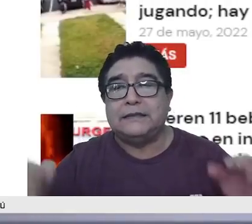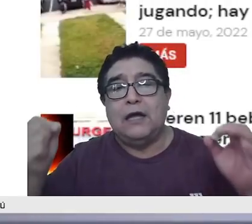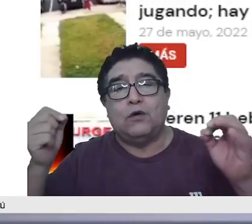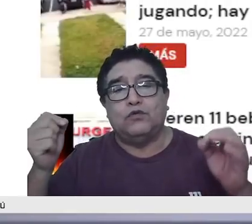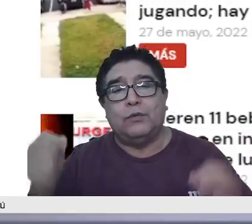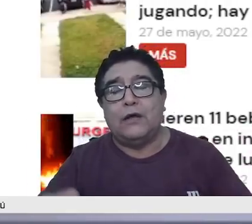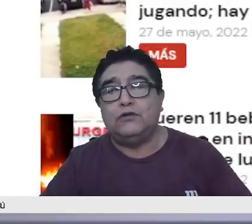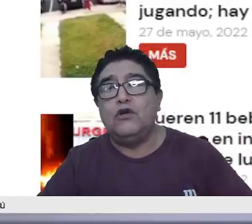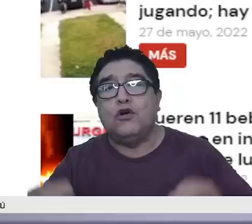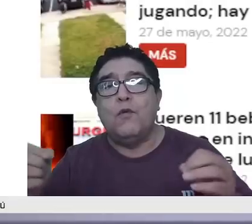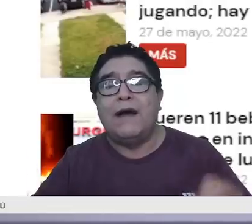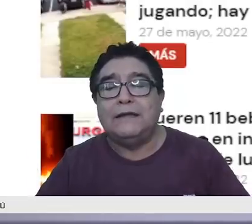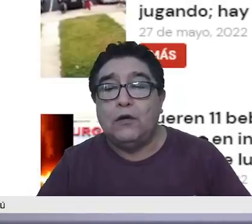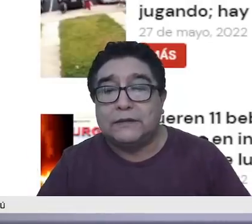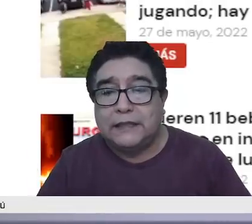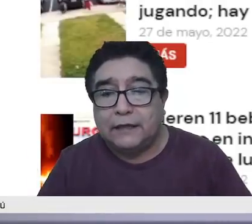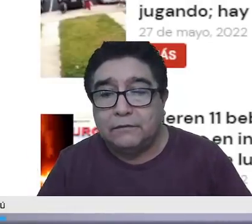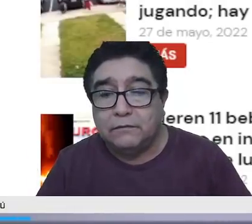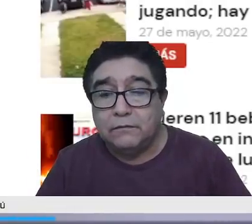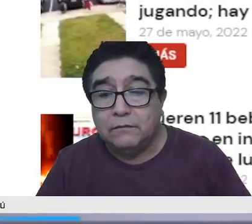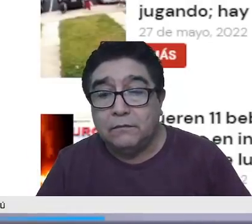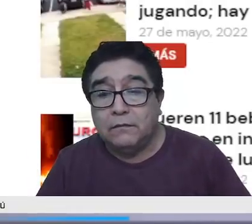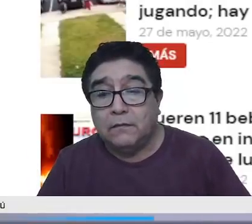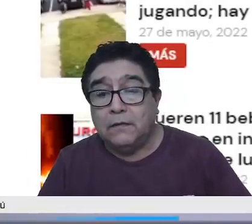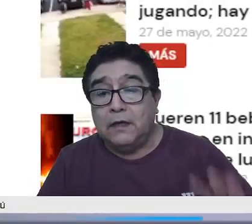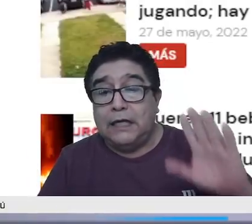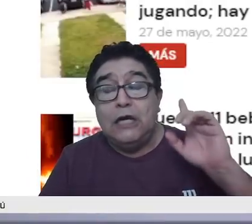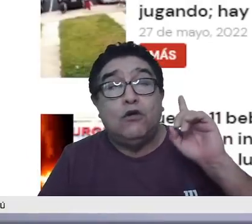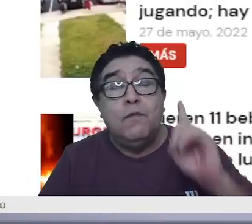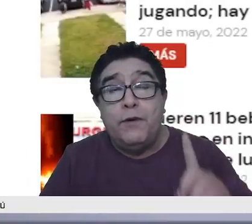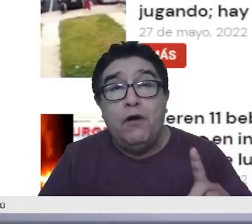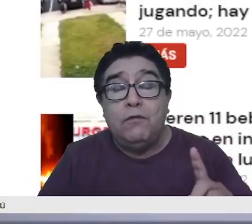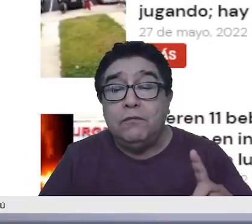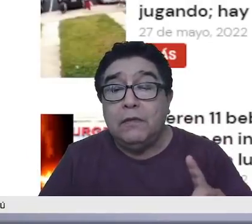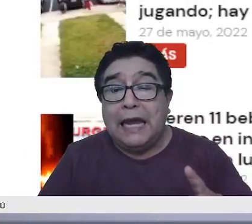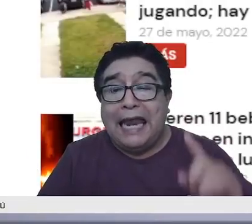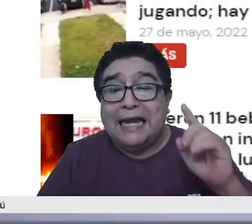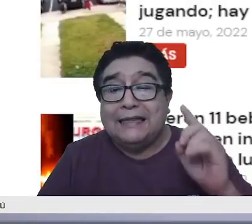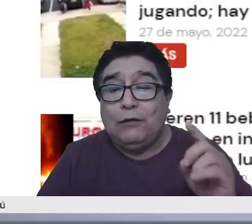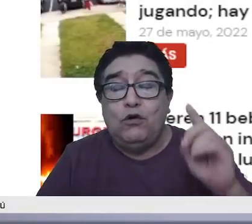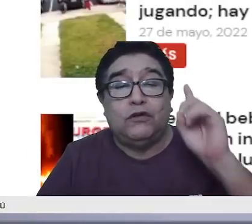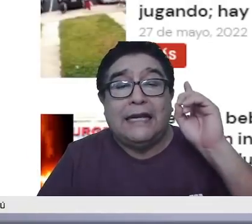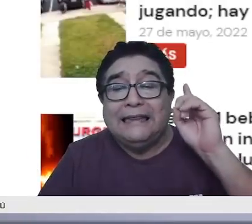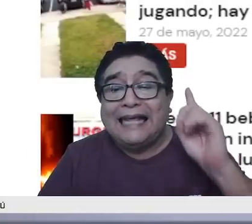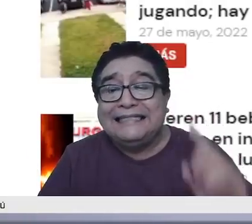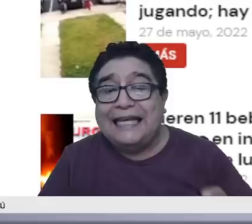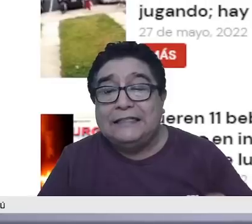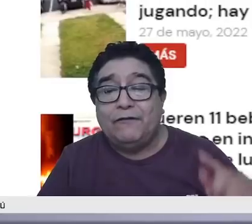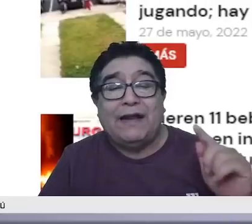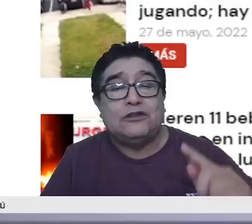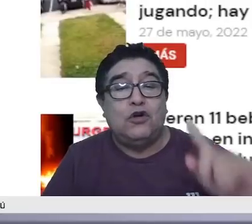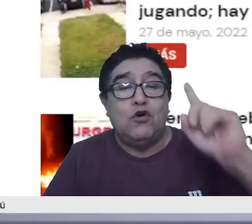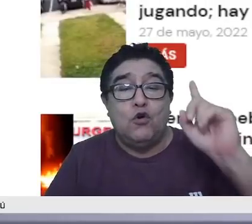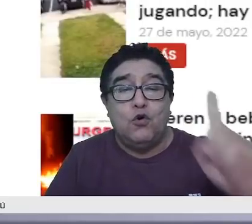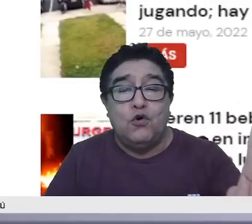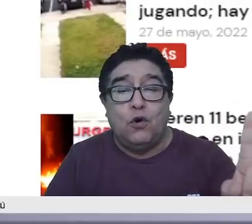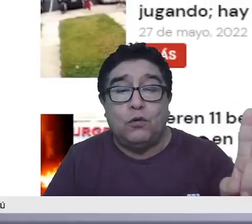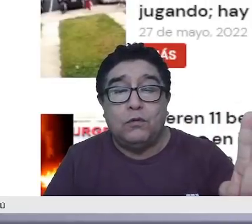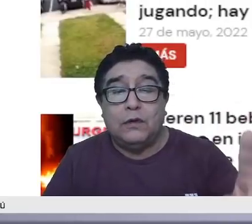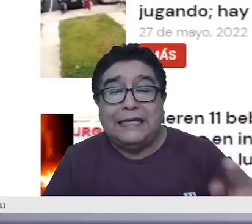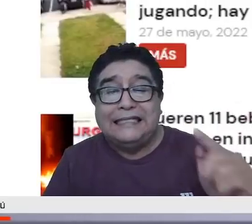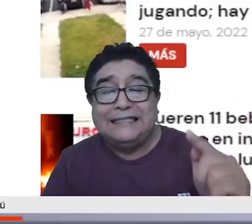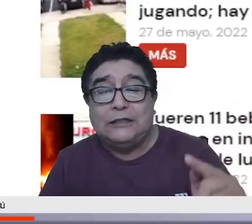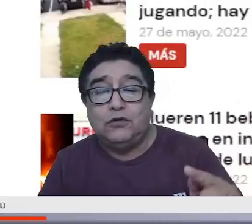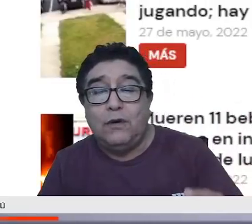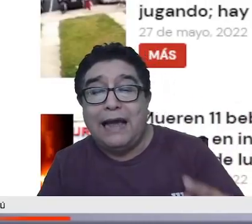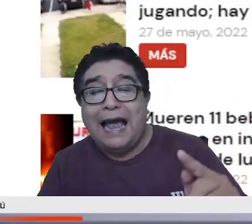país Y están acostumbrados como antes lo hacían Incumplió el artículo 36, fracción 1